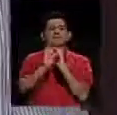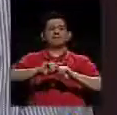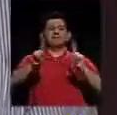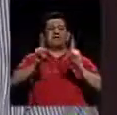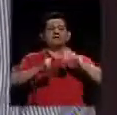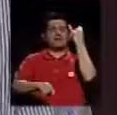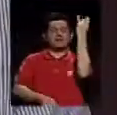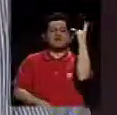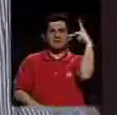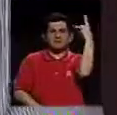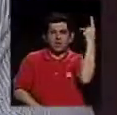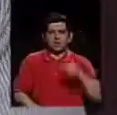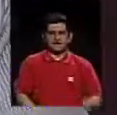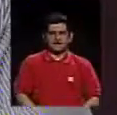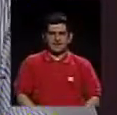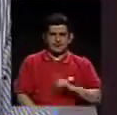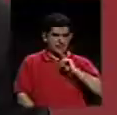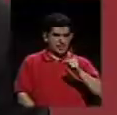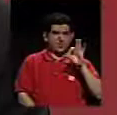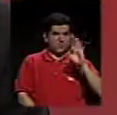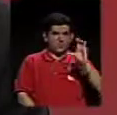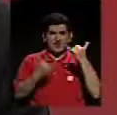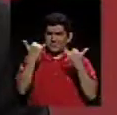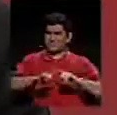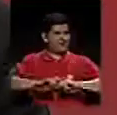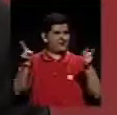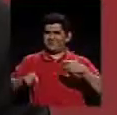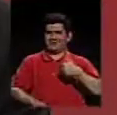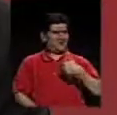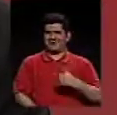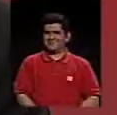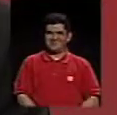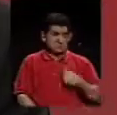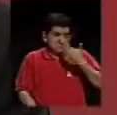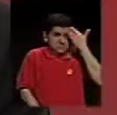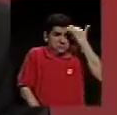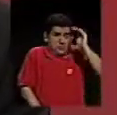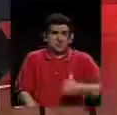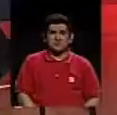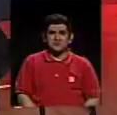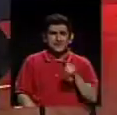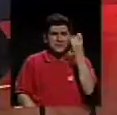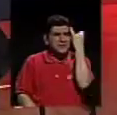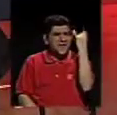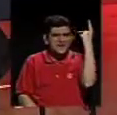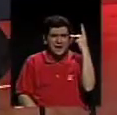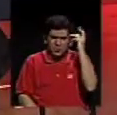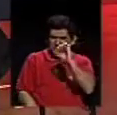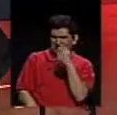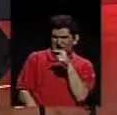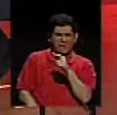diferentes tendencias políticas, que como decía don Fernando, ya no son tan diferentes. O sea, yo no sé si efectivamente una línea política u otra